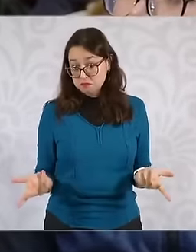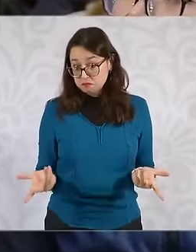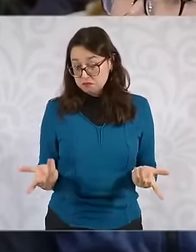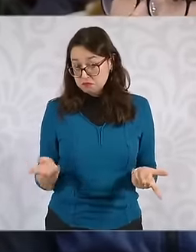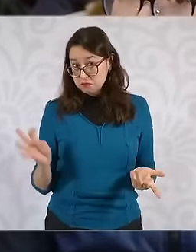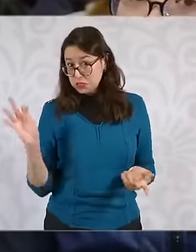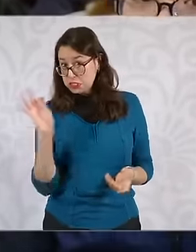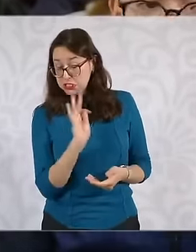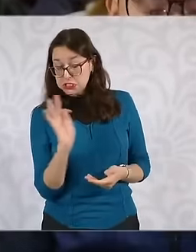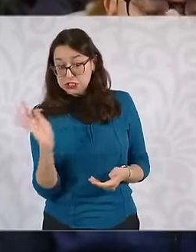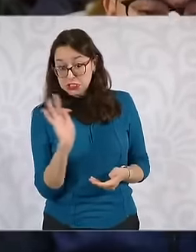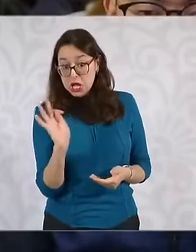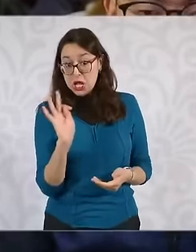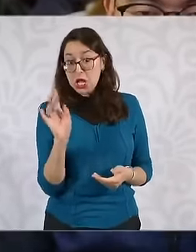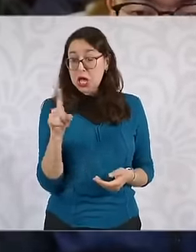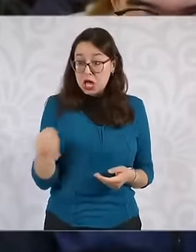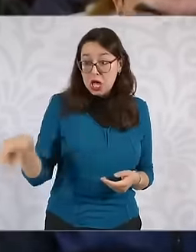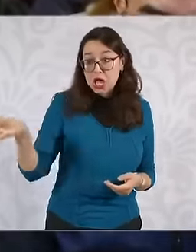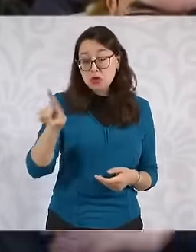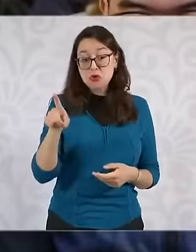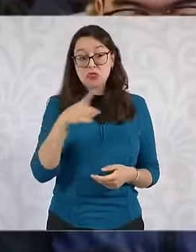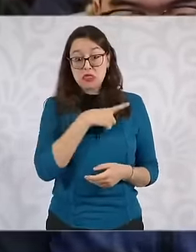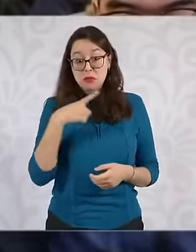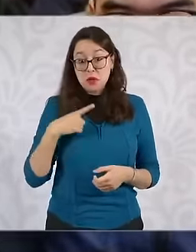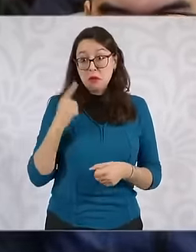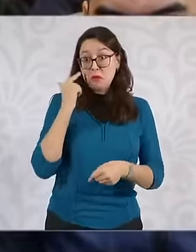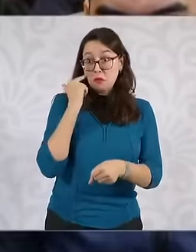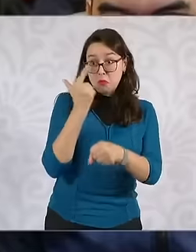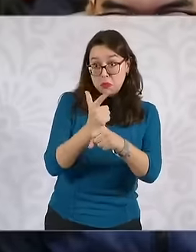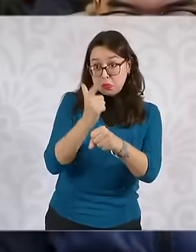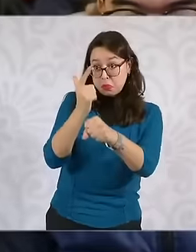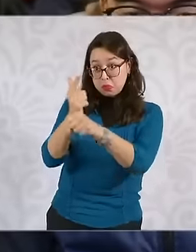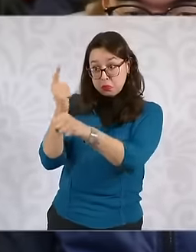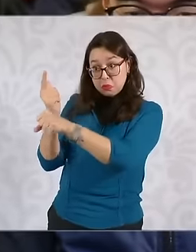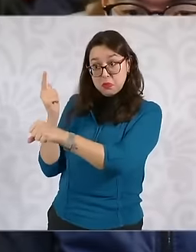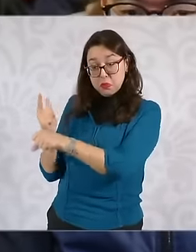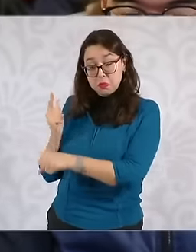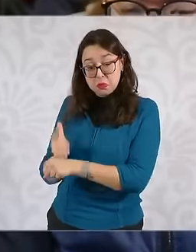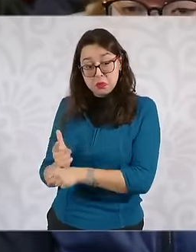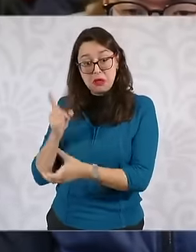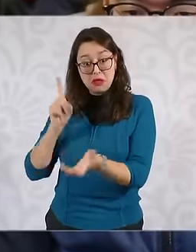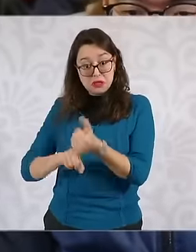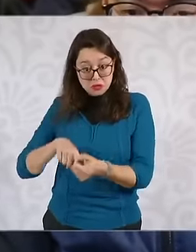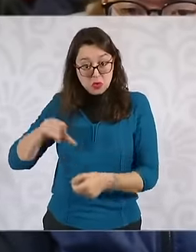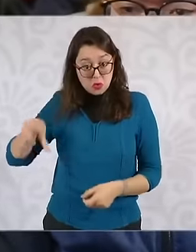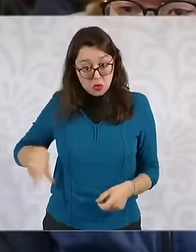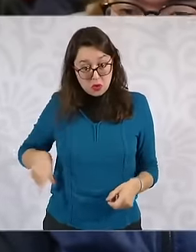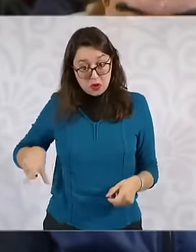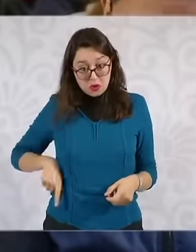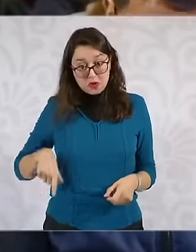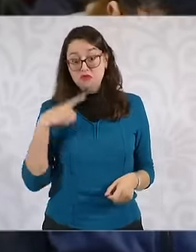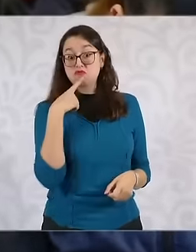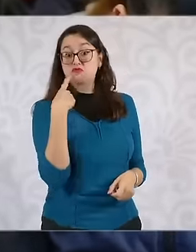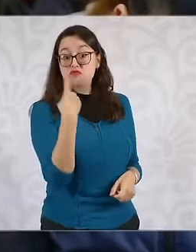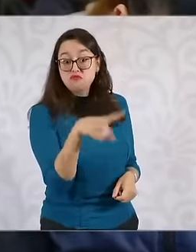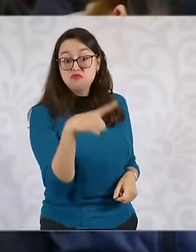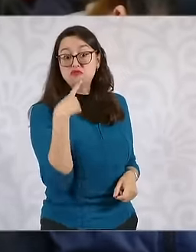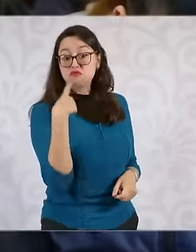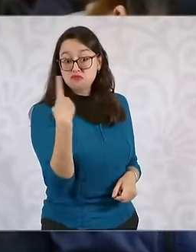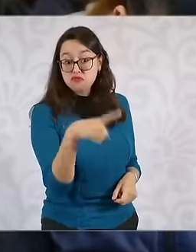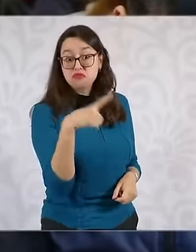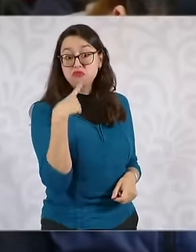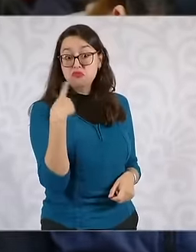usted que le ayuden a detectar casos de corrupción en el gobierno y que los denuncien y le